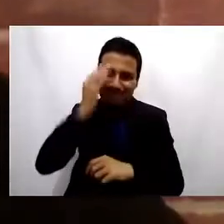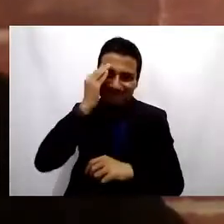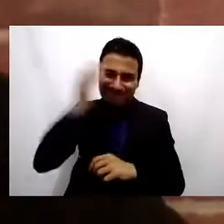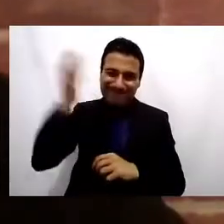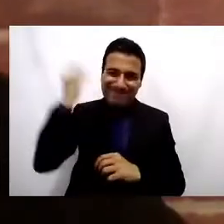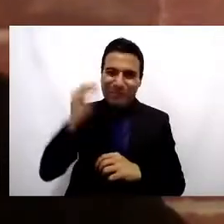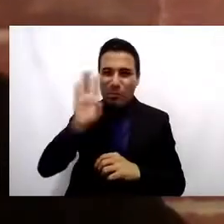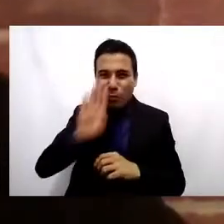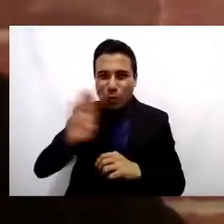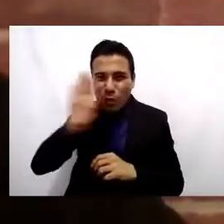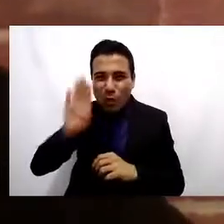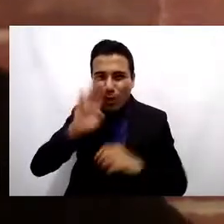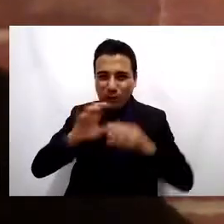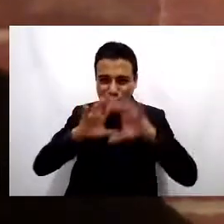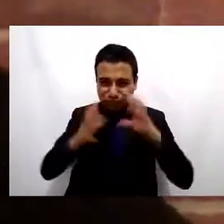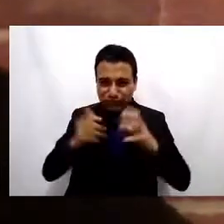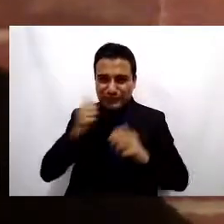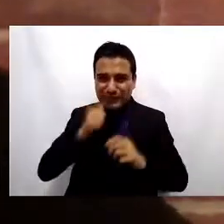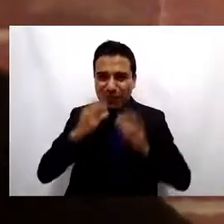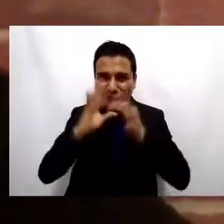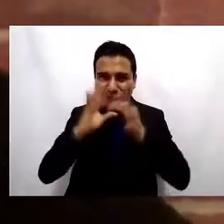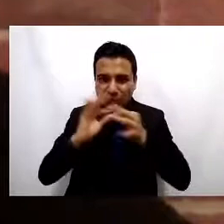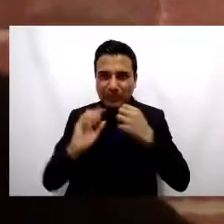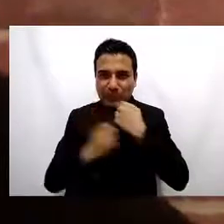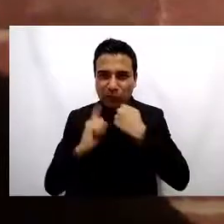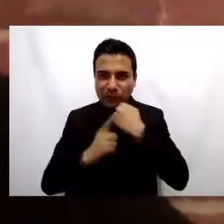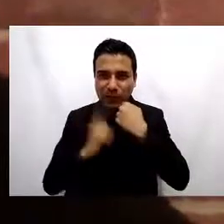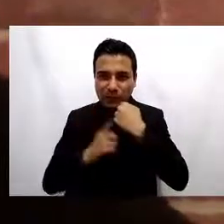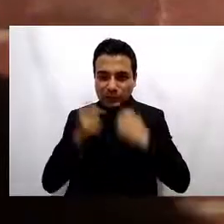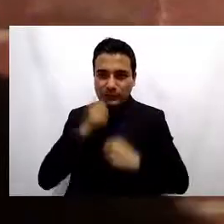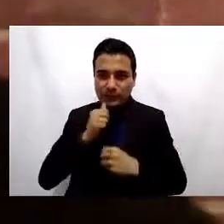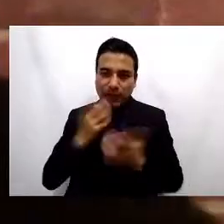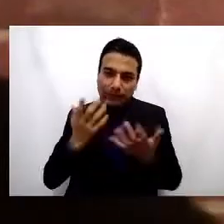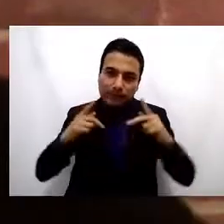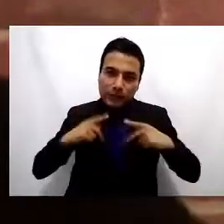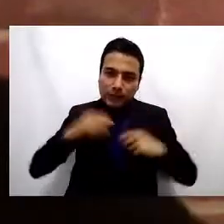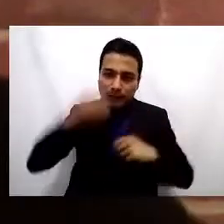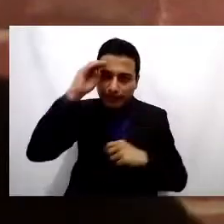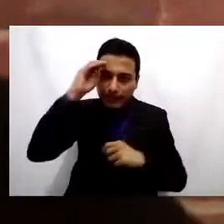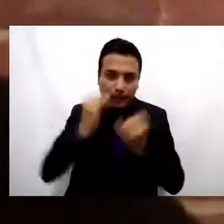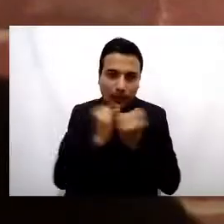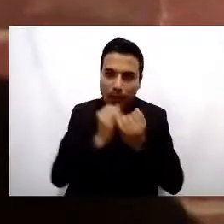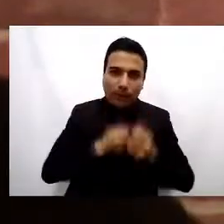otra cosa en lo oracular justamente que actividad poética.